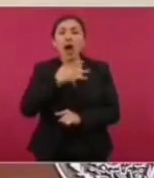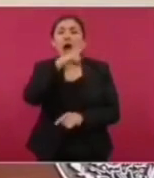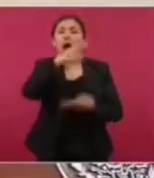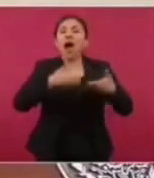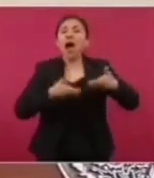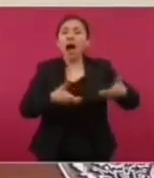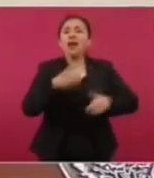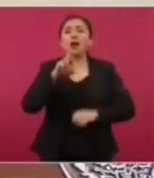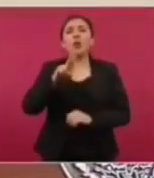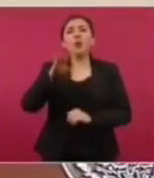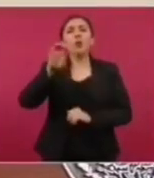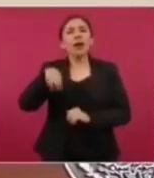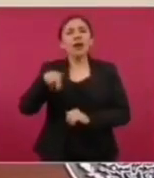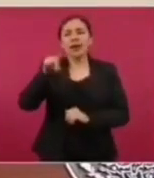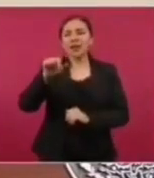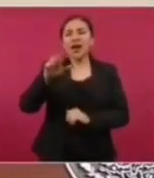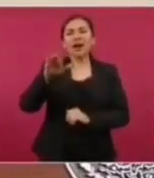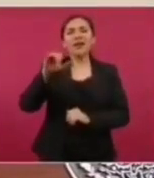Rubén Darío,